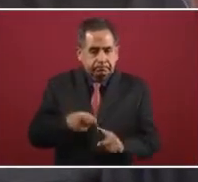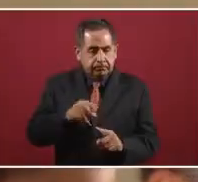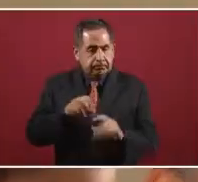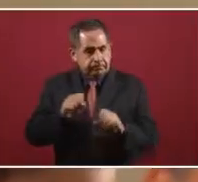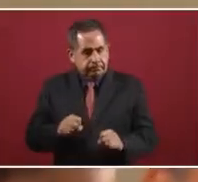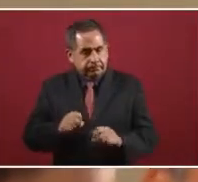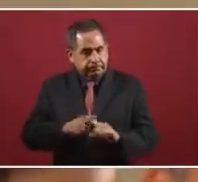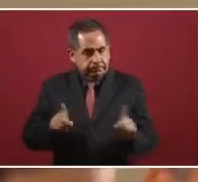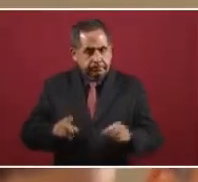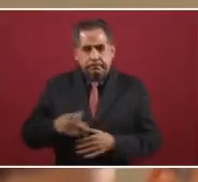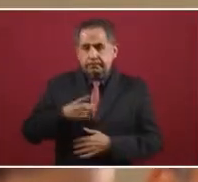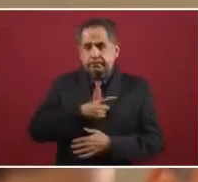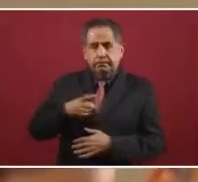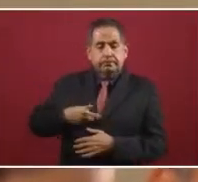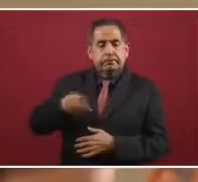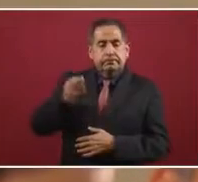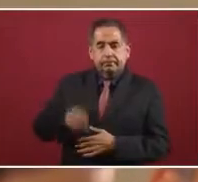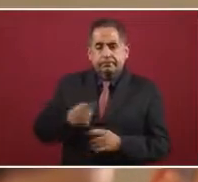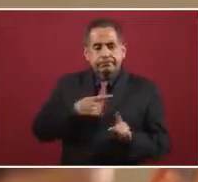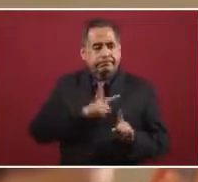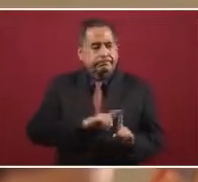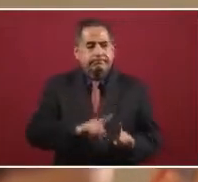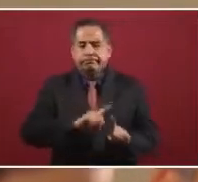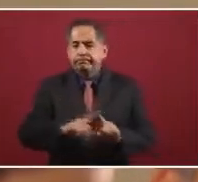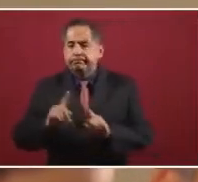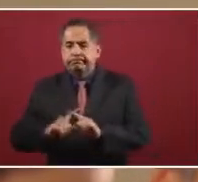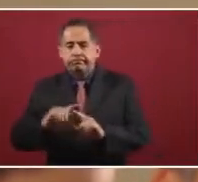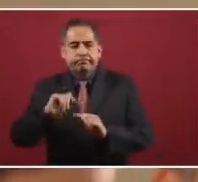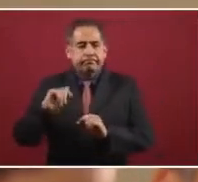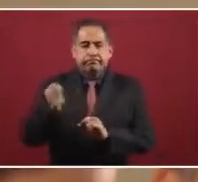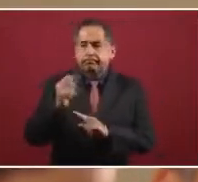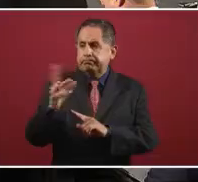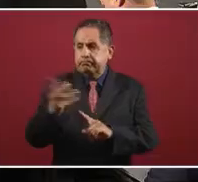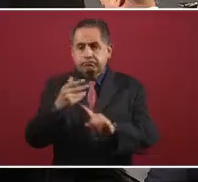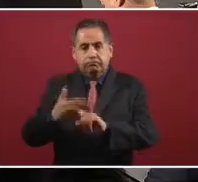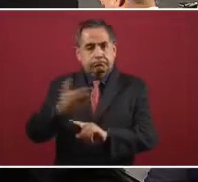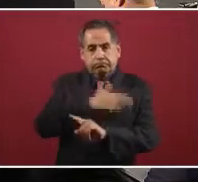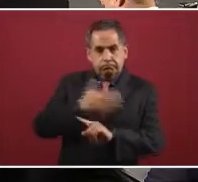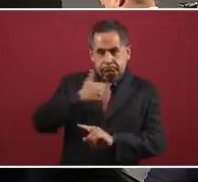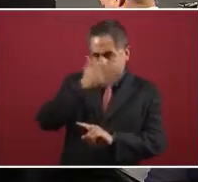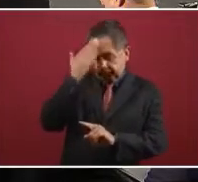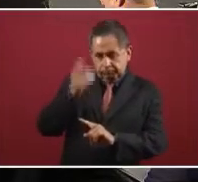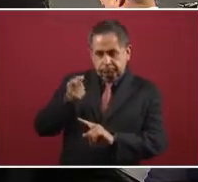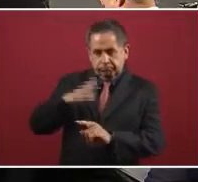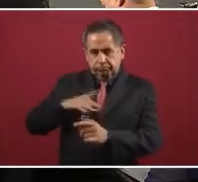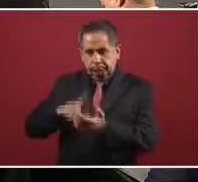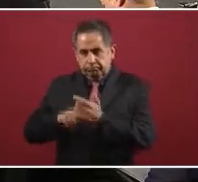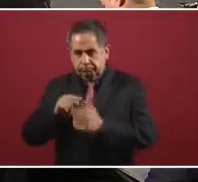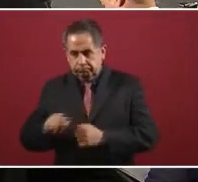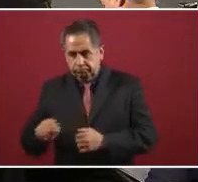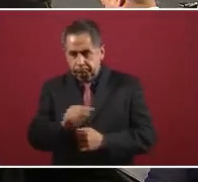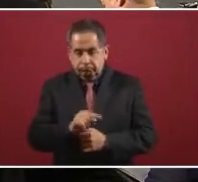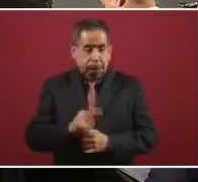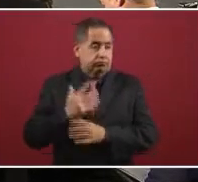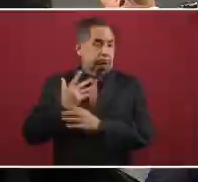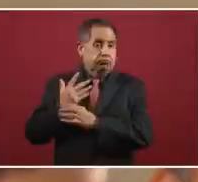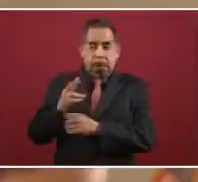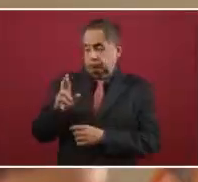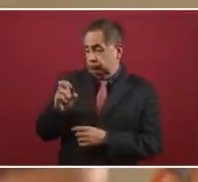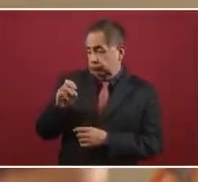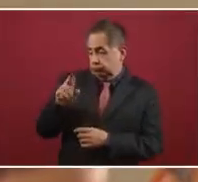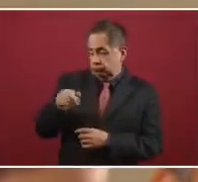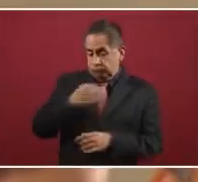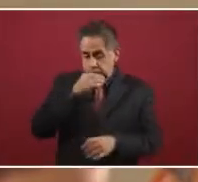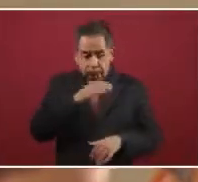que aceptar que hay muchas tecnologías que no sabía que existían. Ese fue un mensaje, según Romo, a los